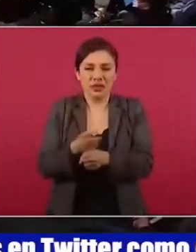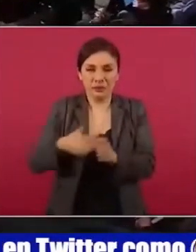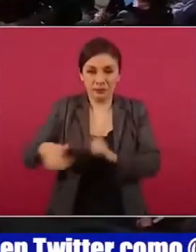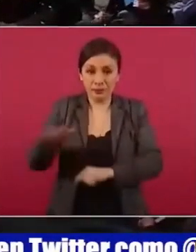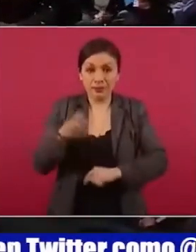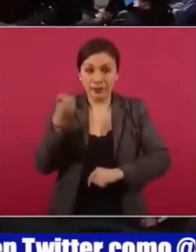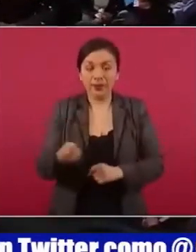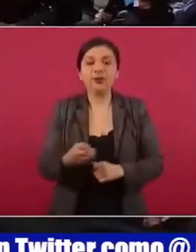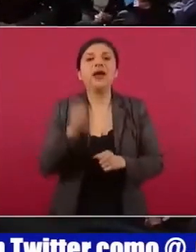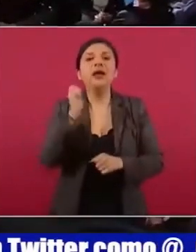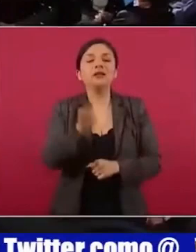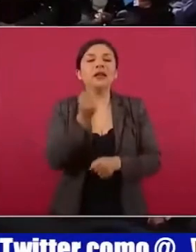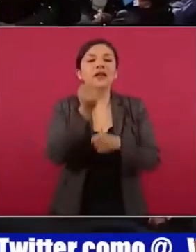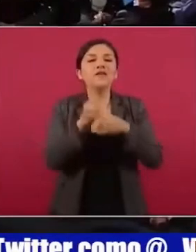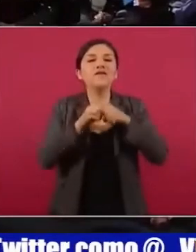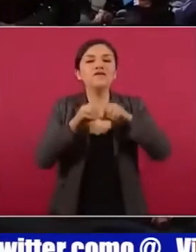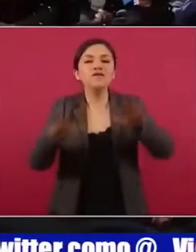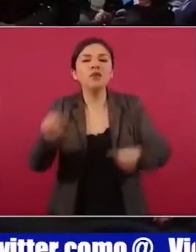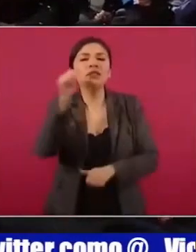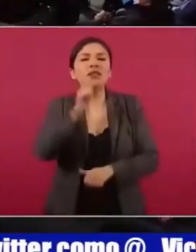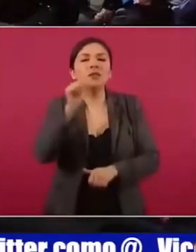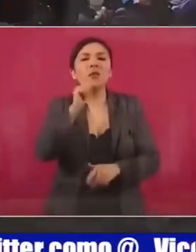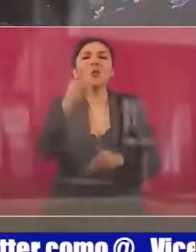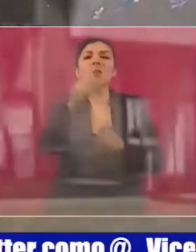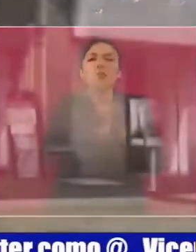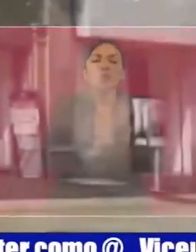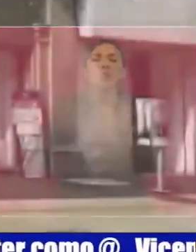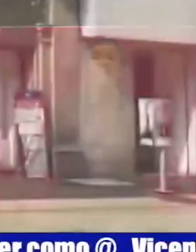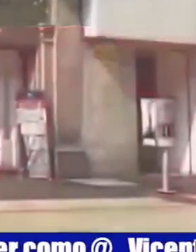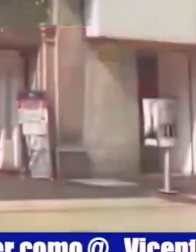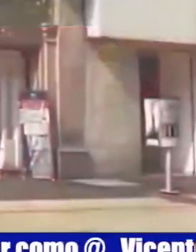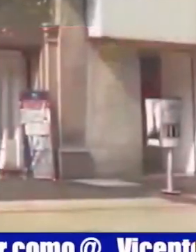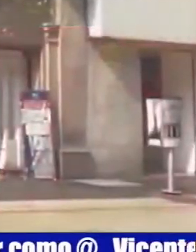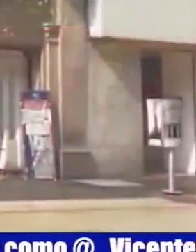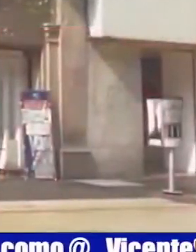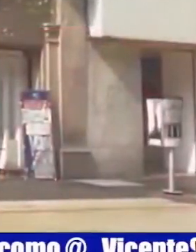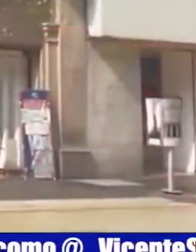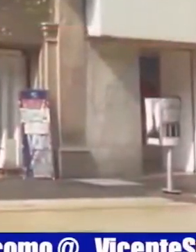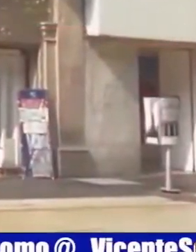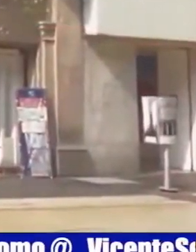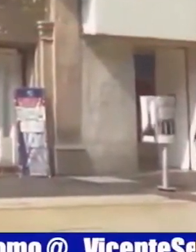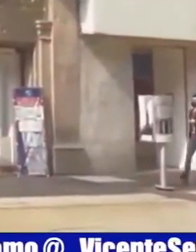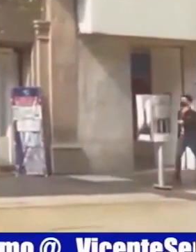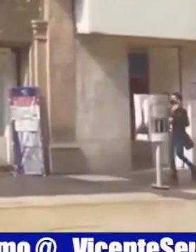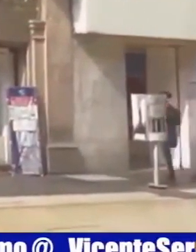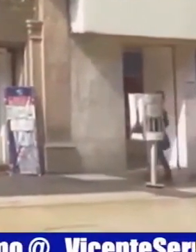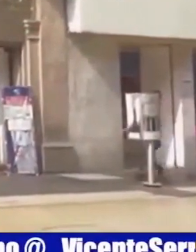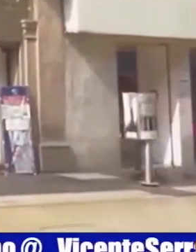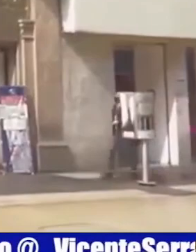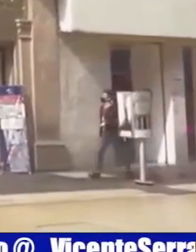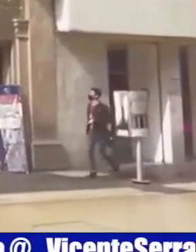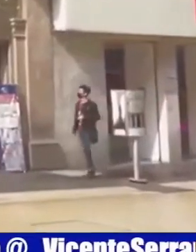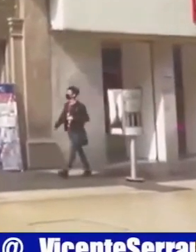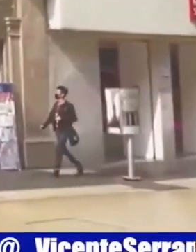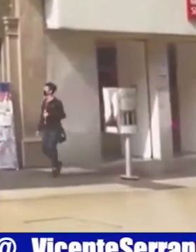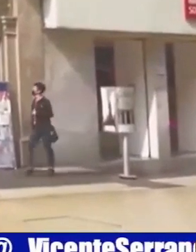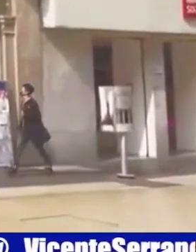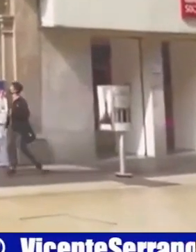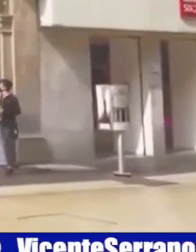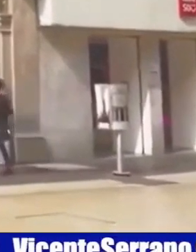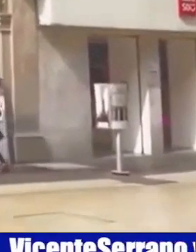la estupidez que manejan como narrativa. Claro, es una infamia pensarlo eso, y más con un